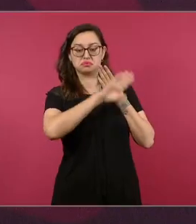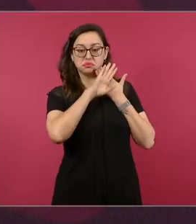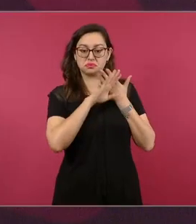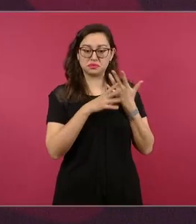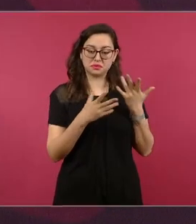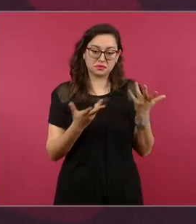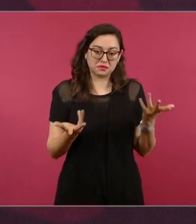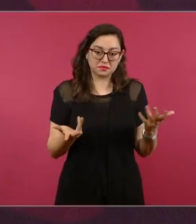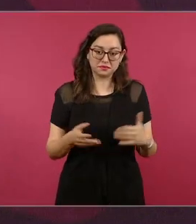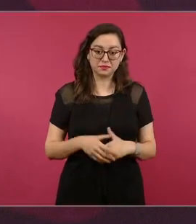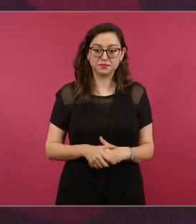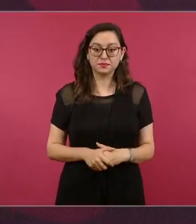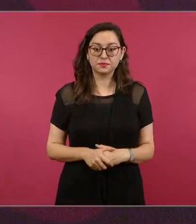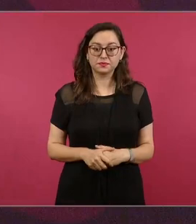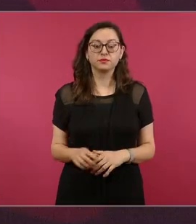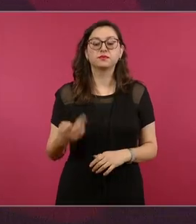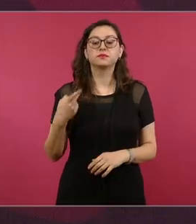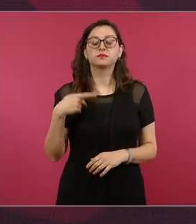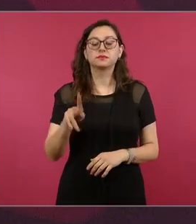pero